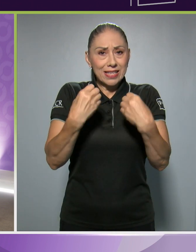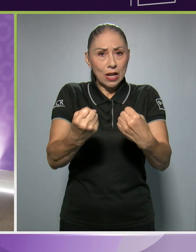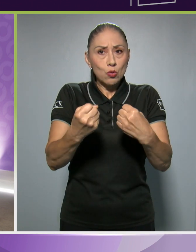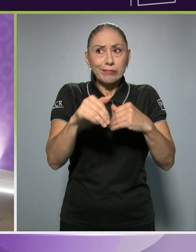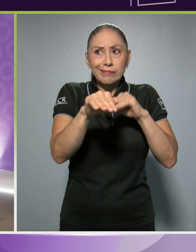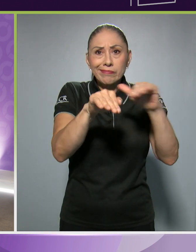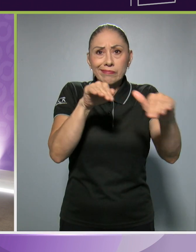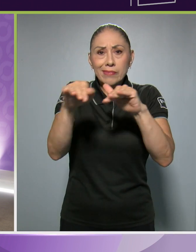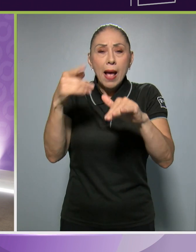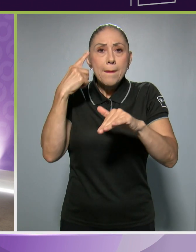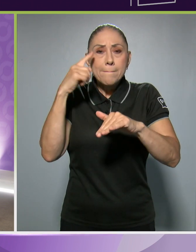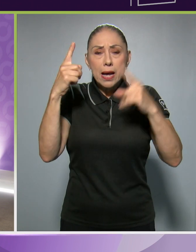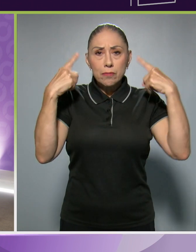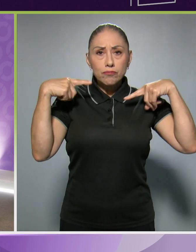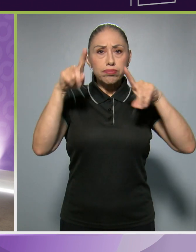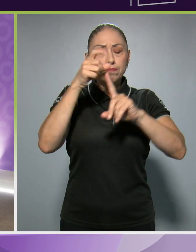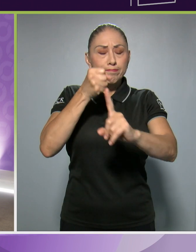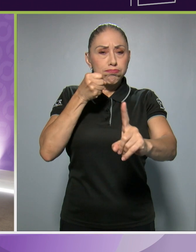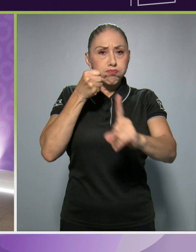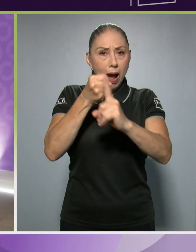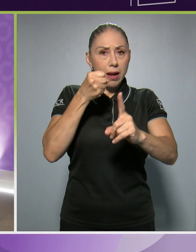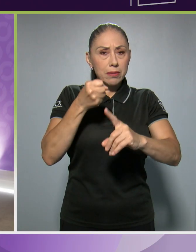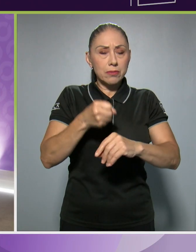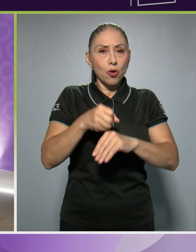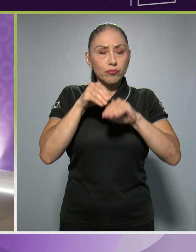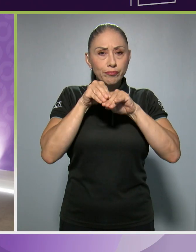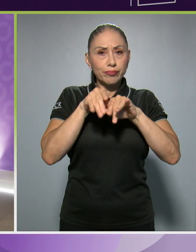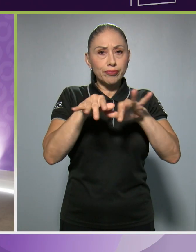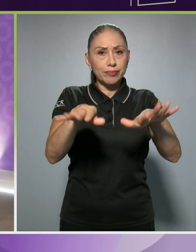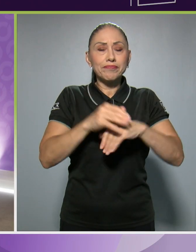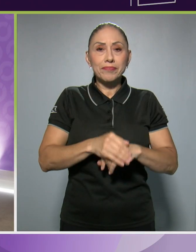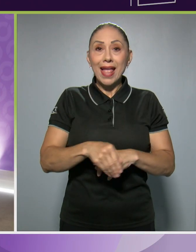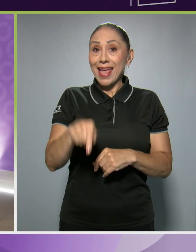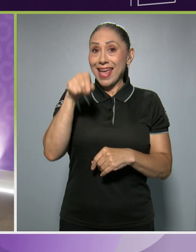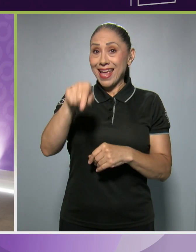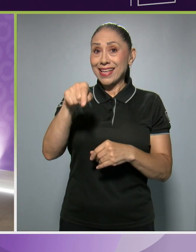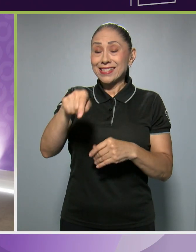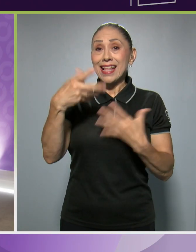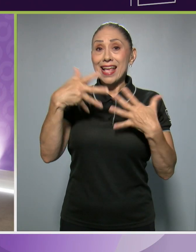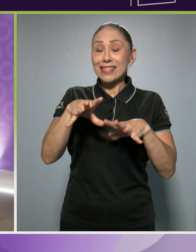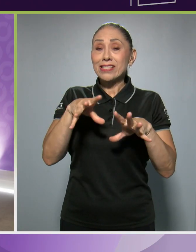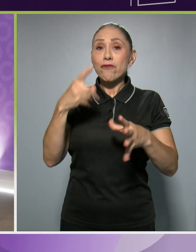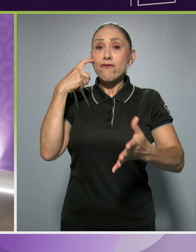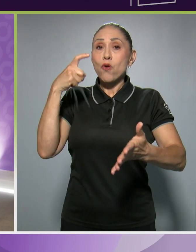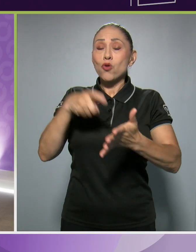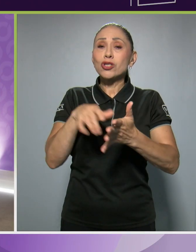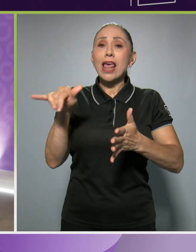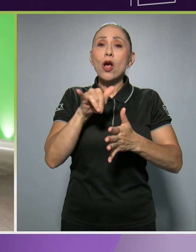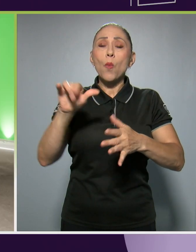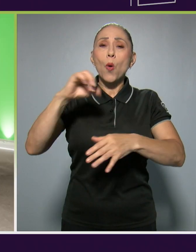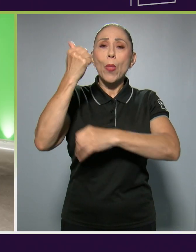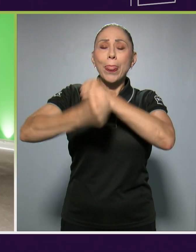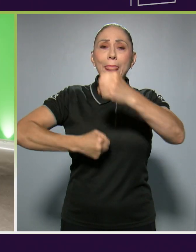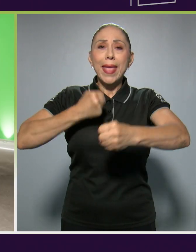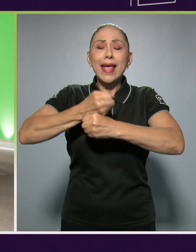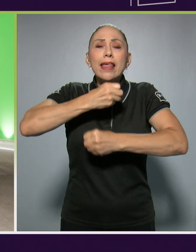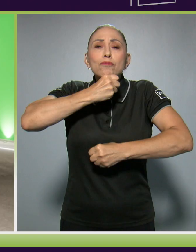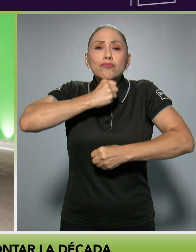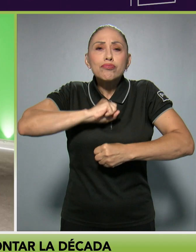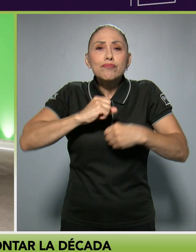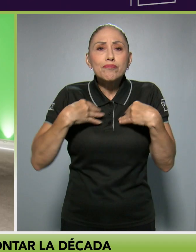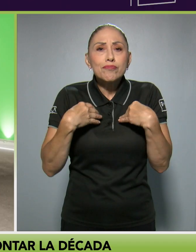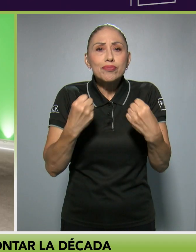un impacto. Esta es reconocida como la década del envejecimiento saludable y elegimos